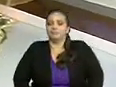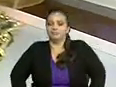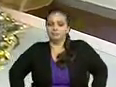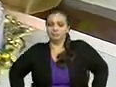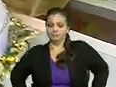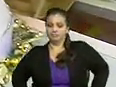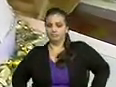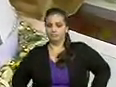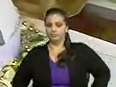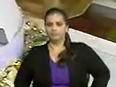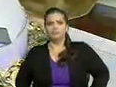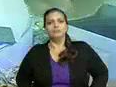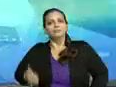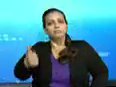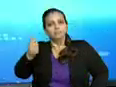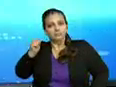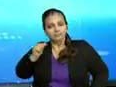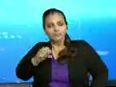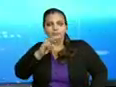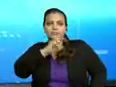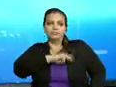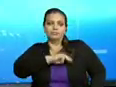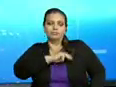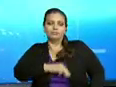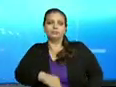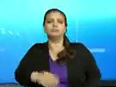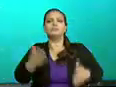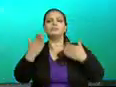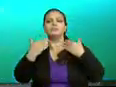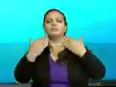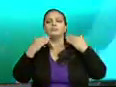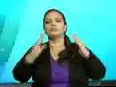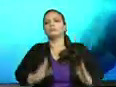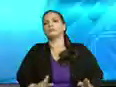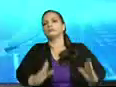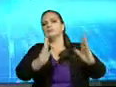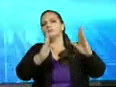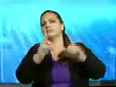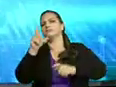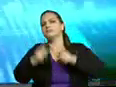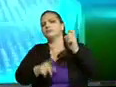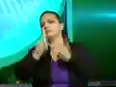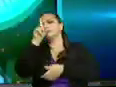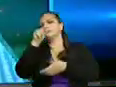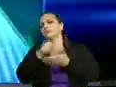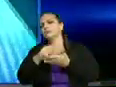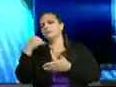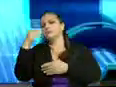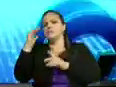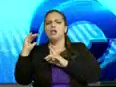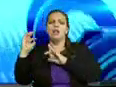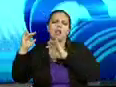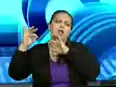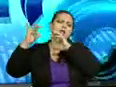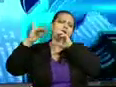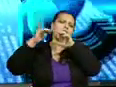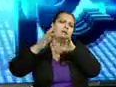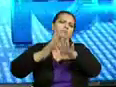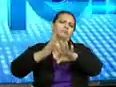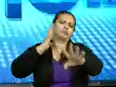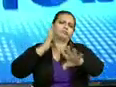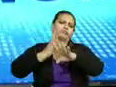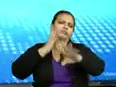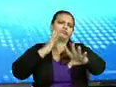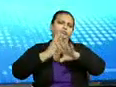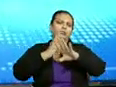al municipio de Guayaquil para realizar el pago de los impuestos prediales. Quienes cancelen los primeros 15 días de enero tendrán un